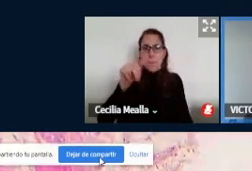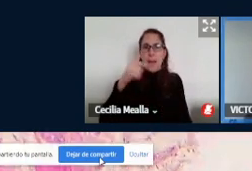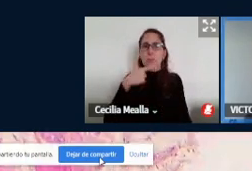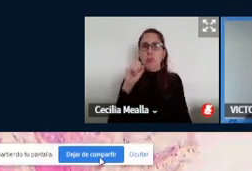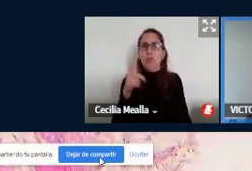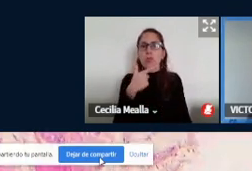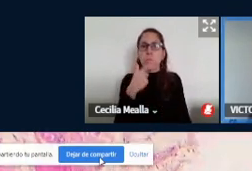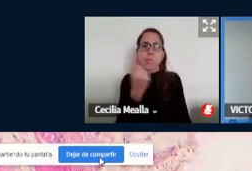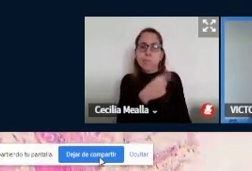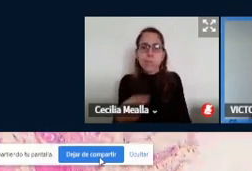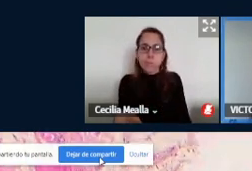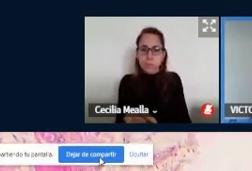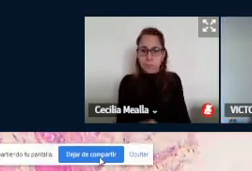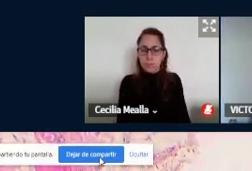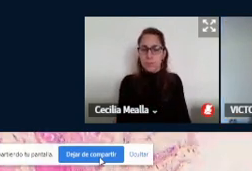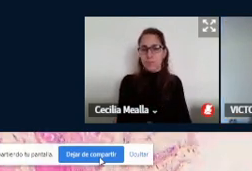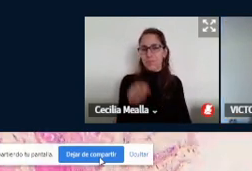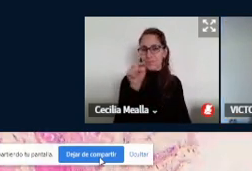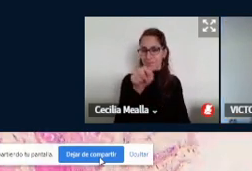de paquete vasculonervioso.